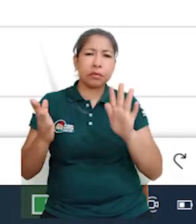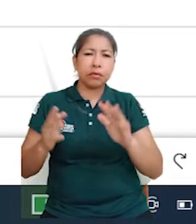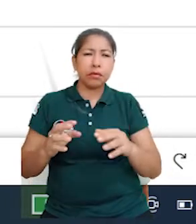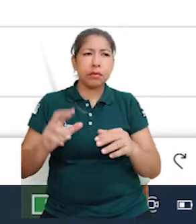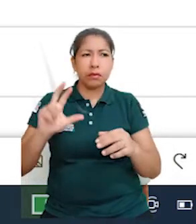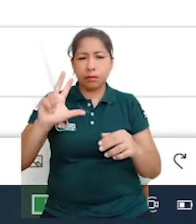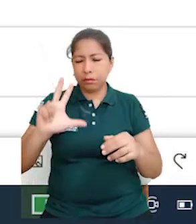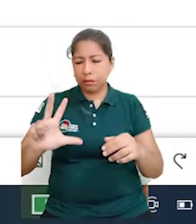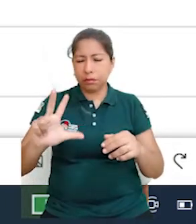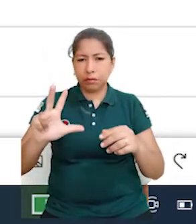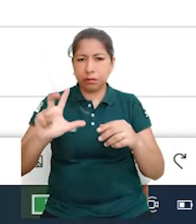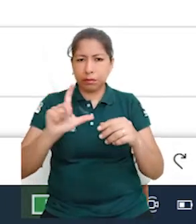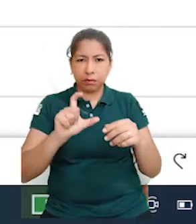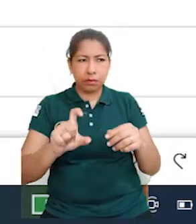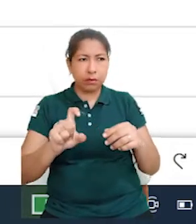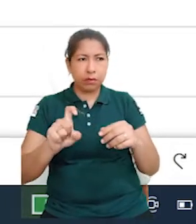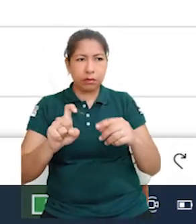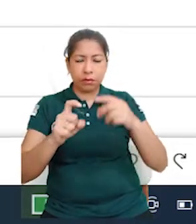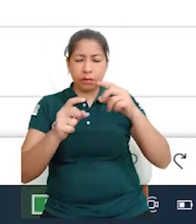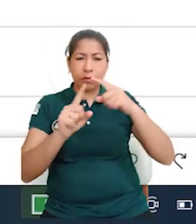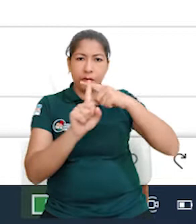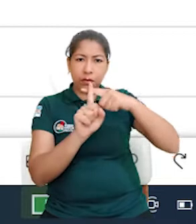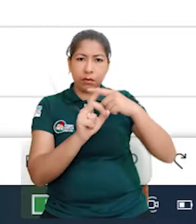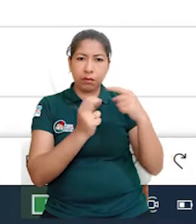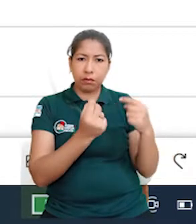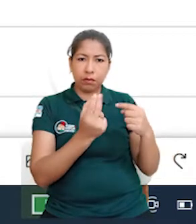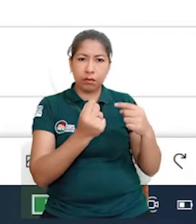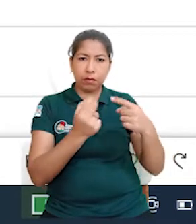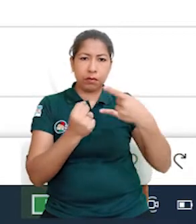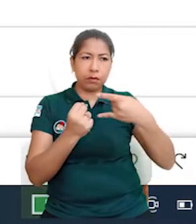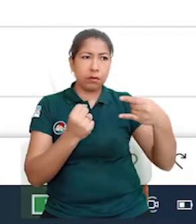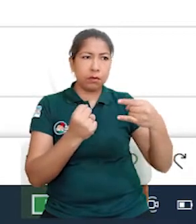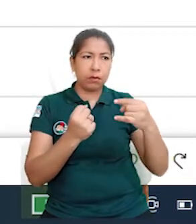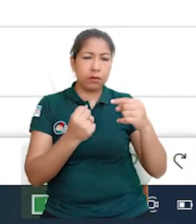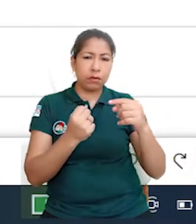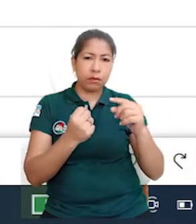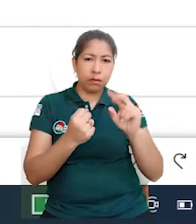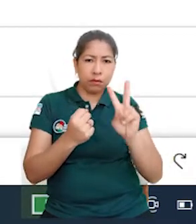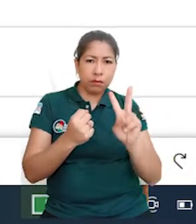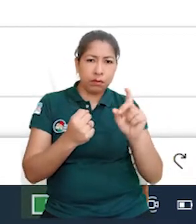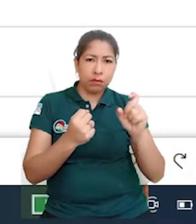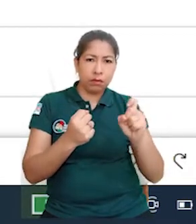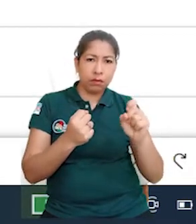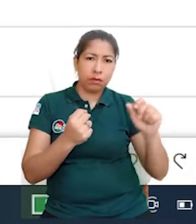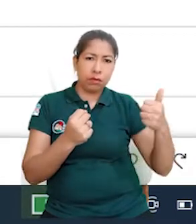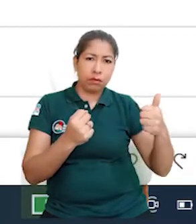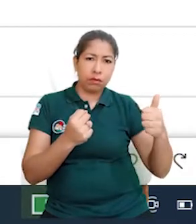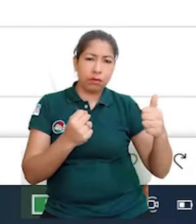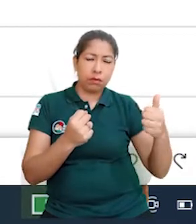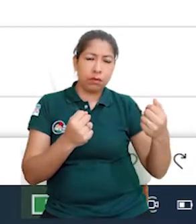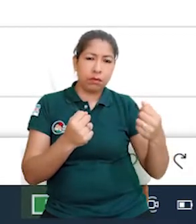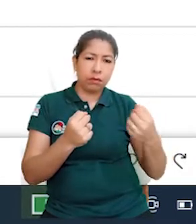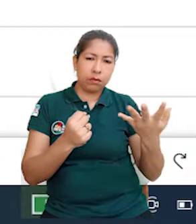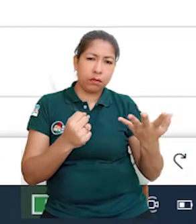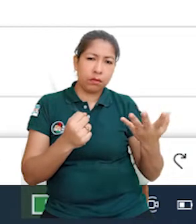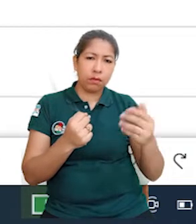más 12. Y ahora veamos lo que sale de esta expresión. 2x por 10. El